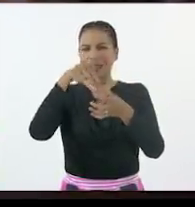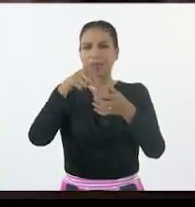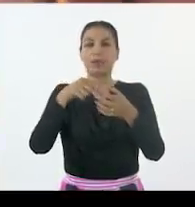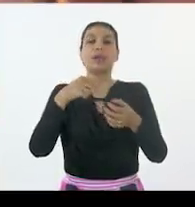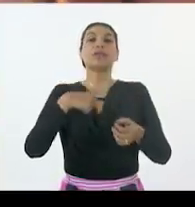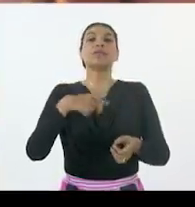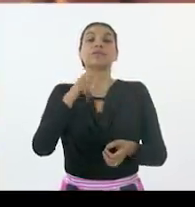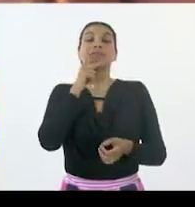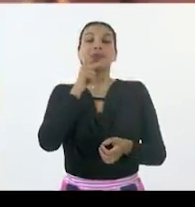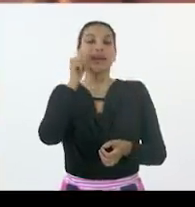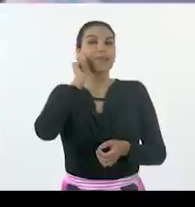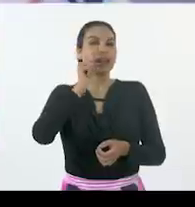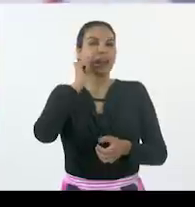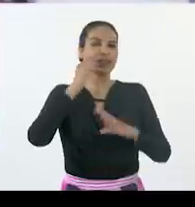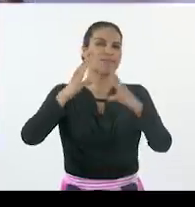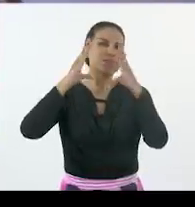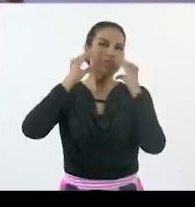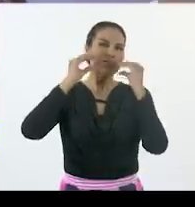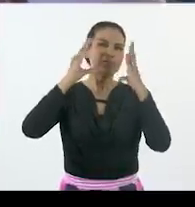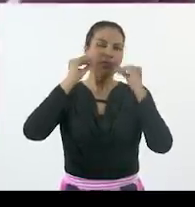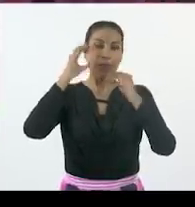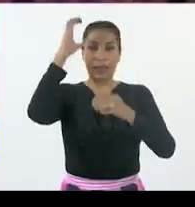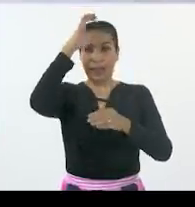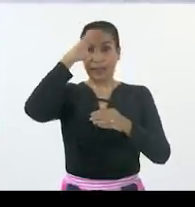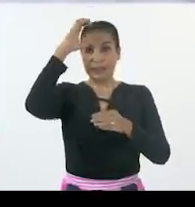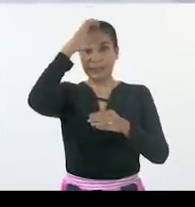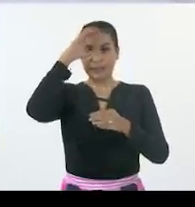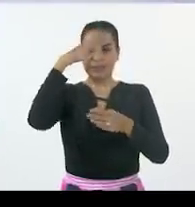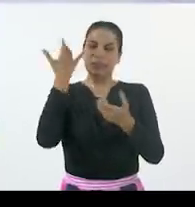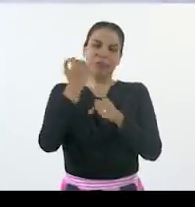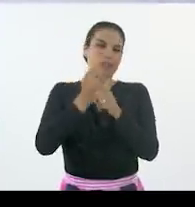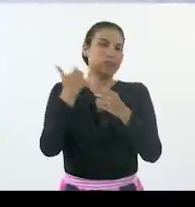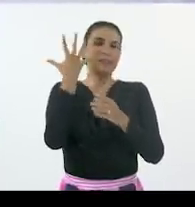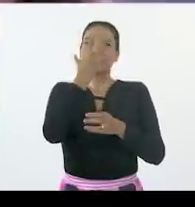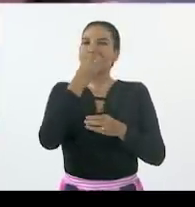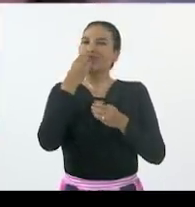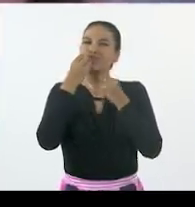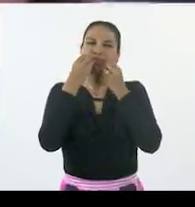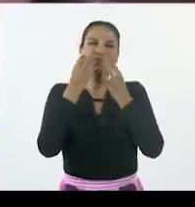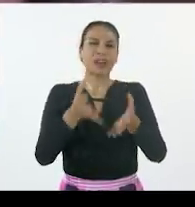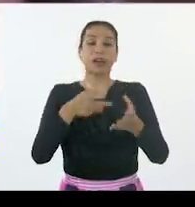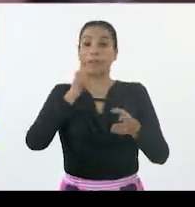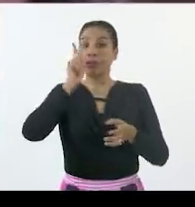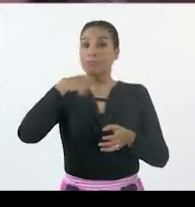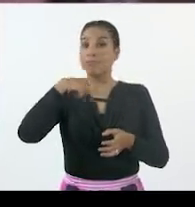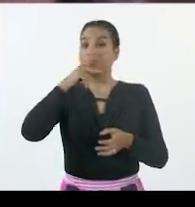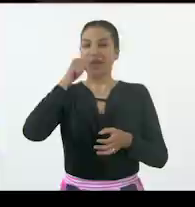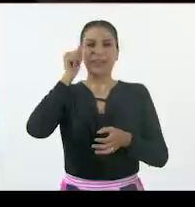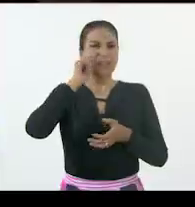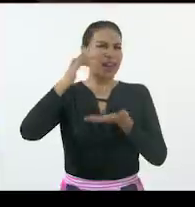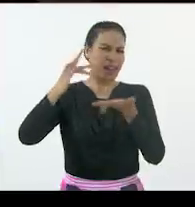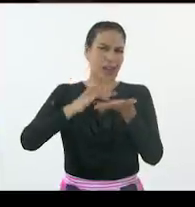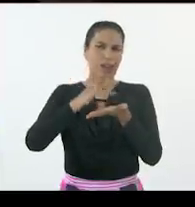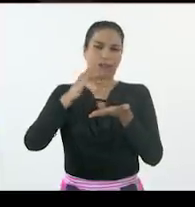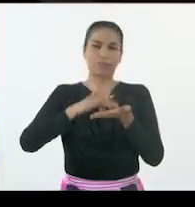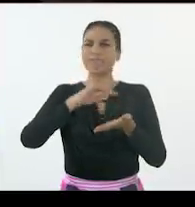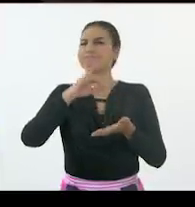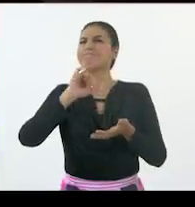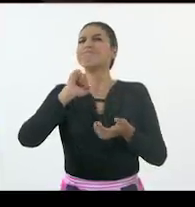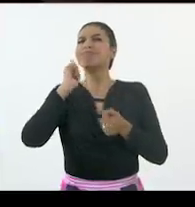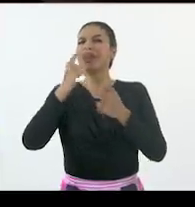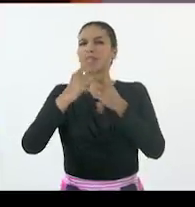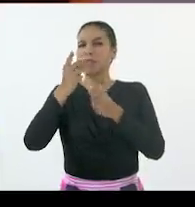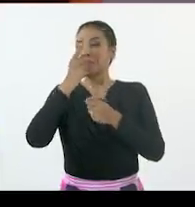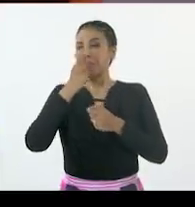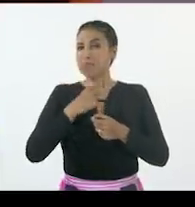Mi papá siempre nos enseñó que las ciencias eran maravillosas. Y aunque mis papás siempre me apoyaban, nunca faltó quien